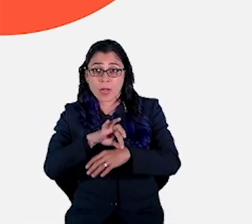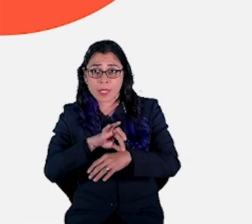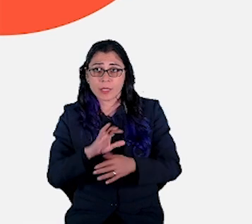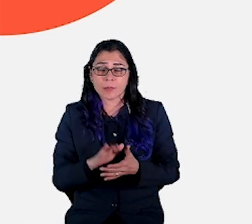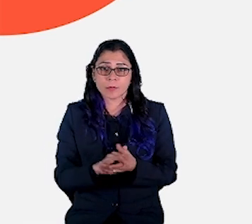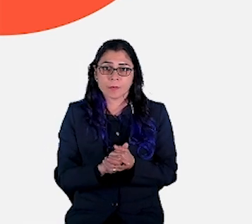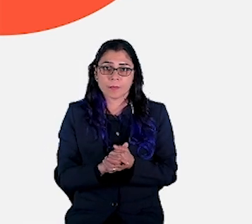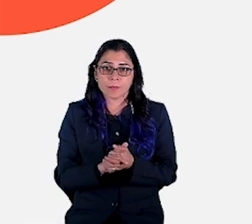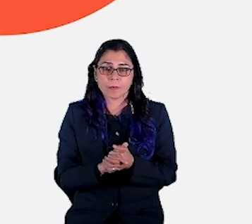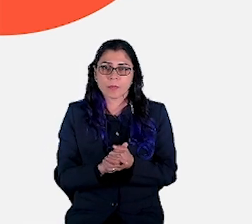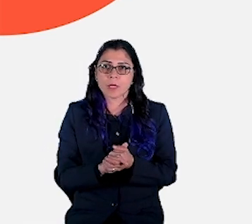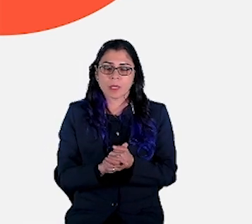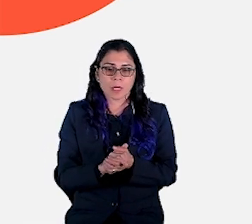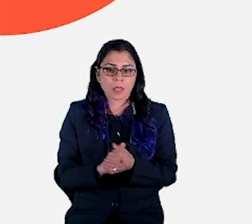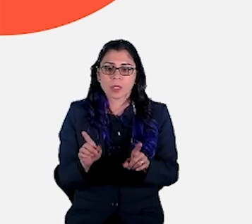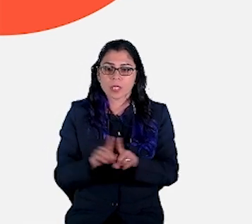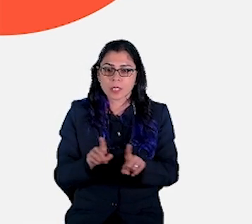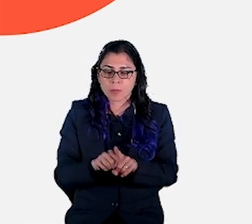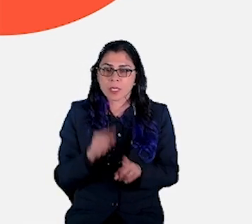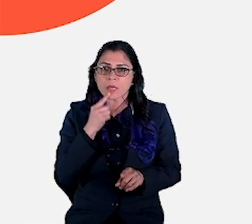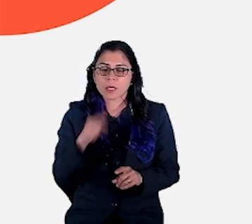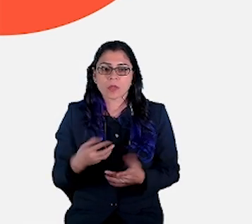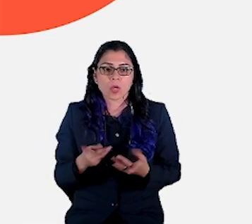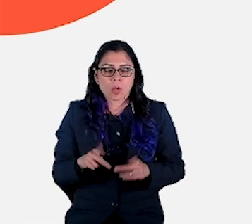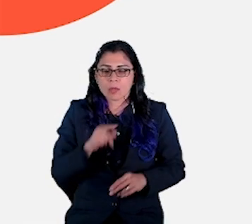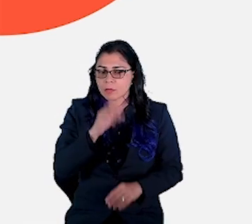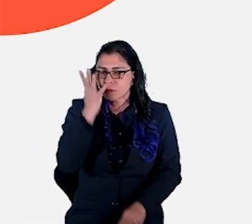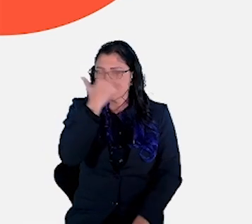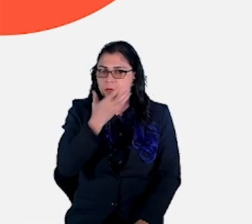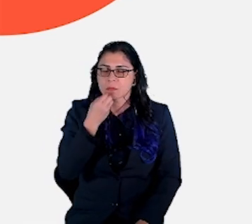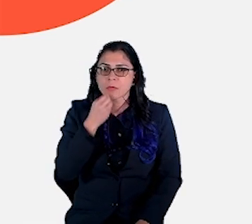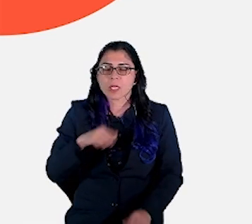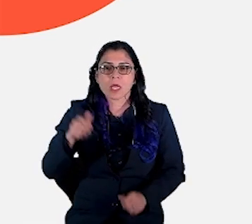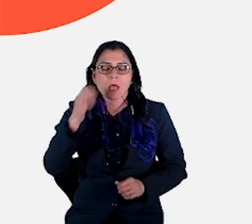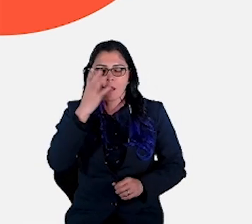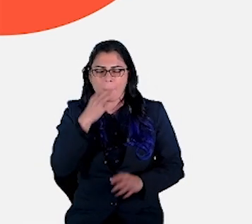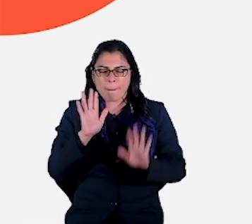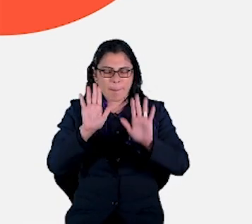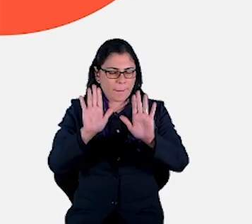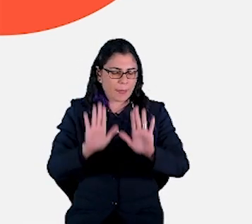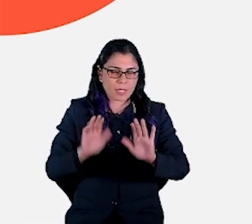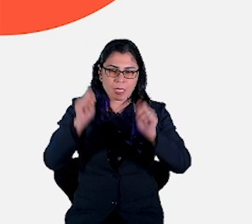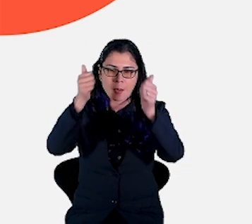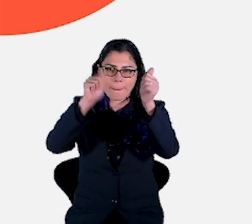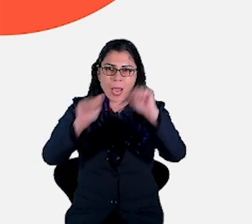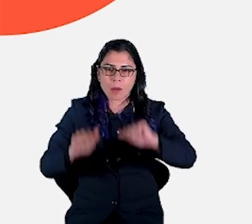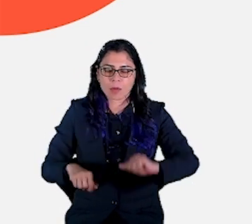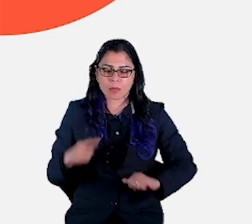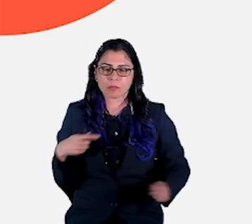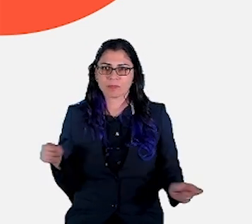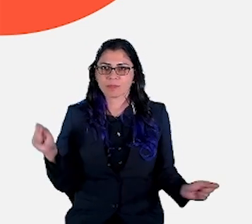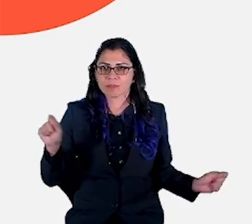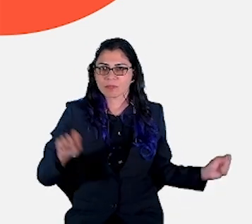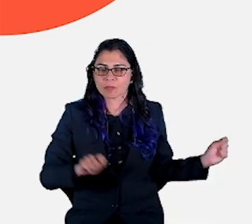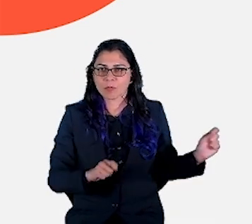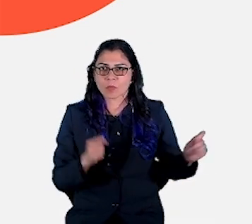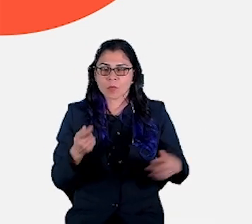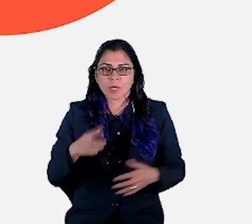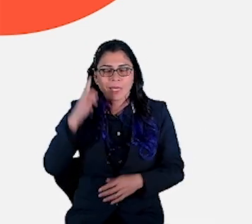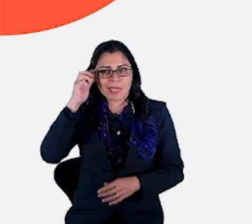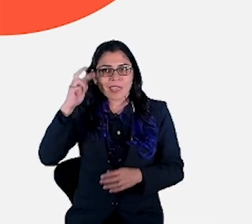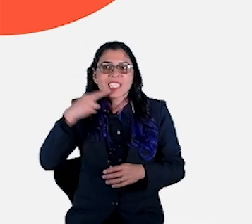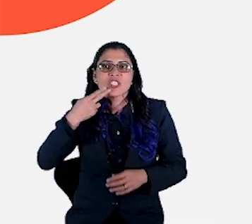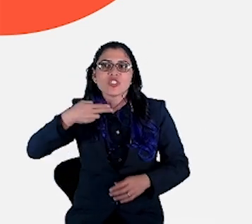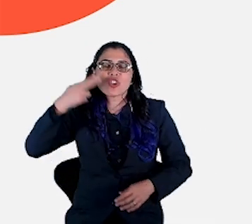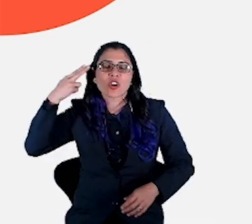y pues en las aduanas de puer velo tenemos un magnífico museo en donde se puede apreciar La pollera Congo el